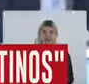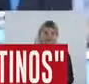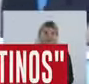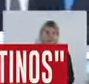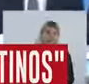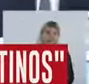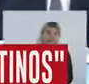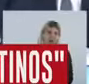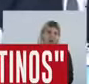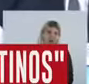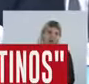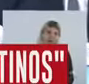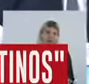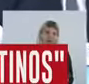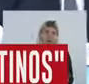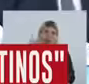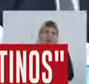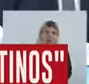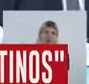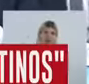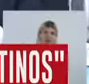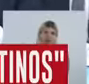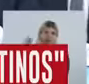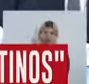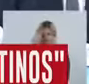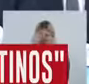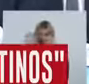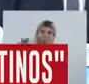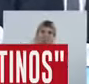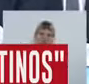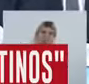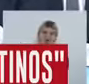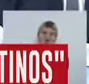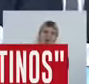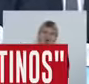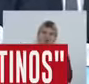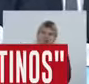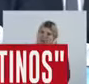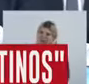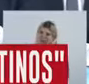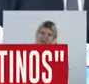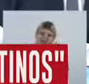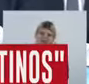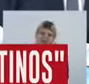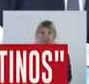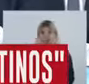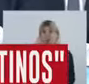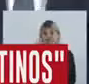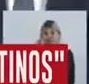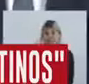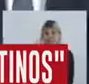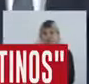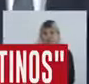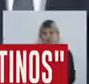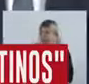de la salud aquí en Tierra del Fuego. Yo me sumo al agradecimiento y a la gratitud a